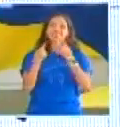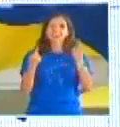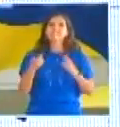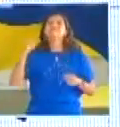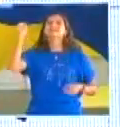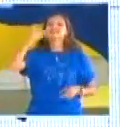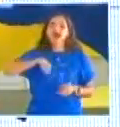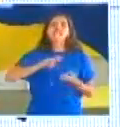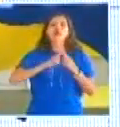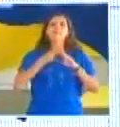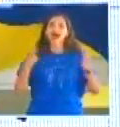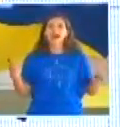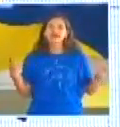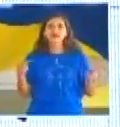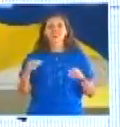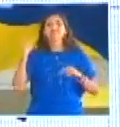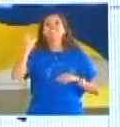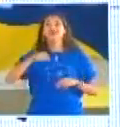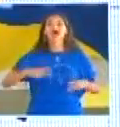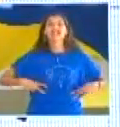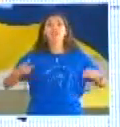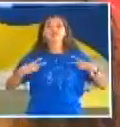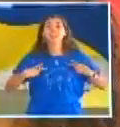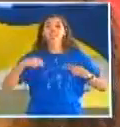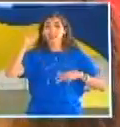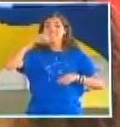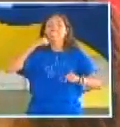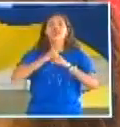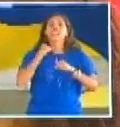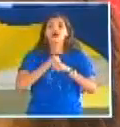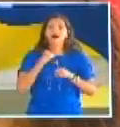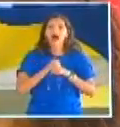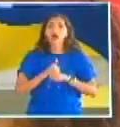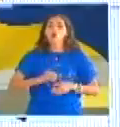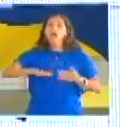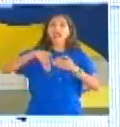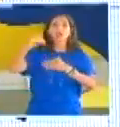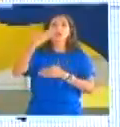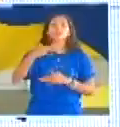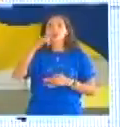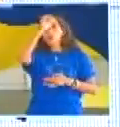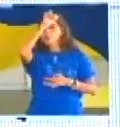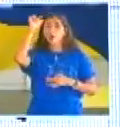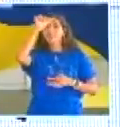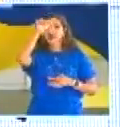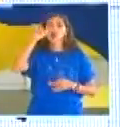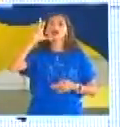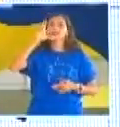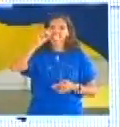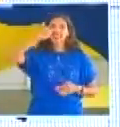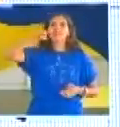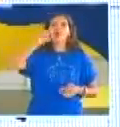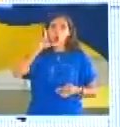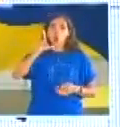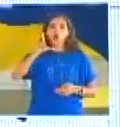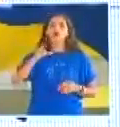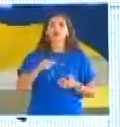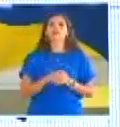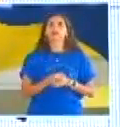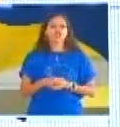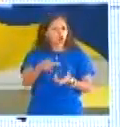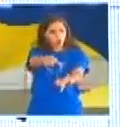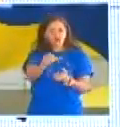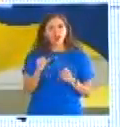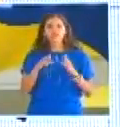a la paz, sí a la vida, sí al trabajo. El próximo domingo 30 de julio nos cobramos todas